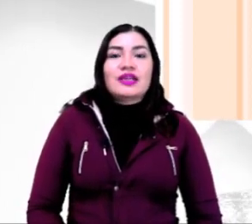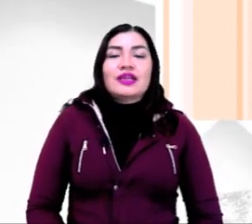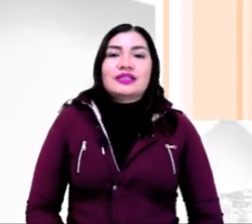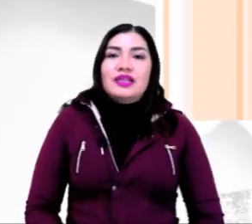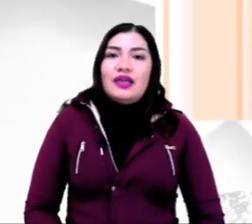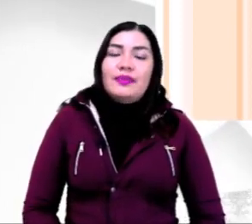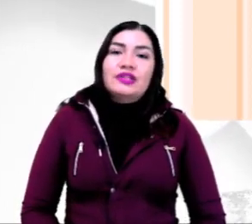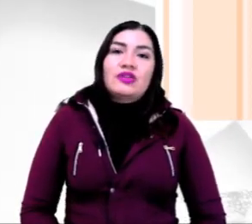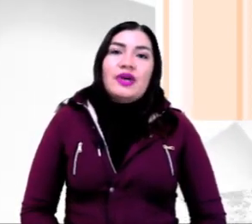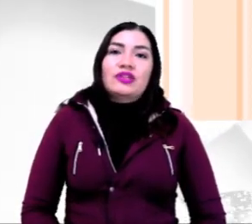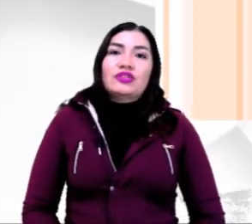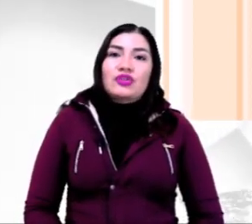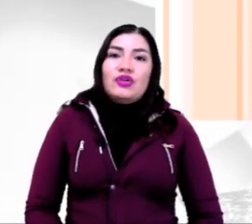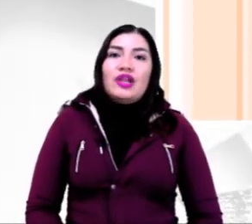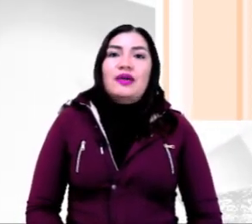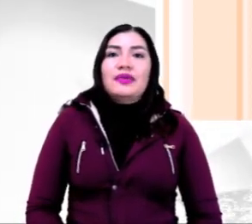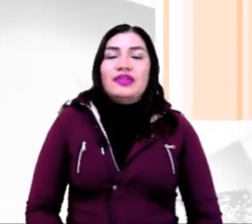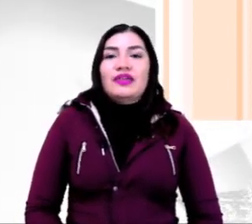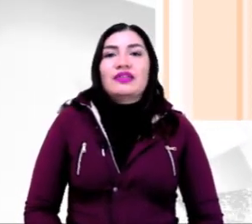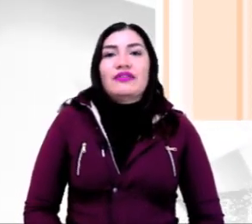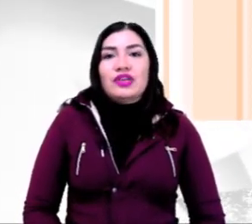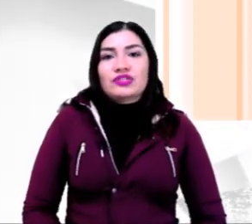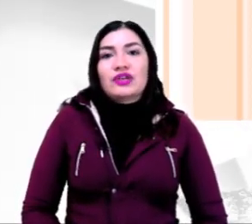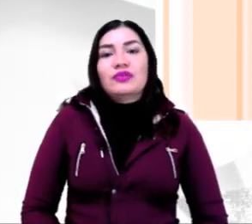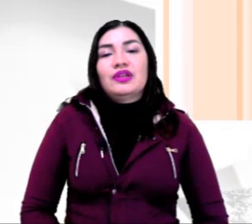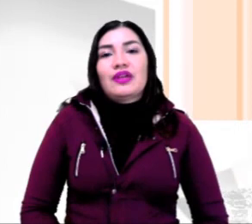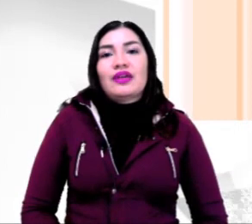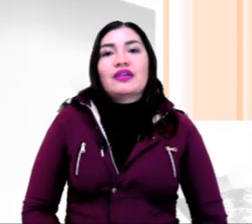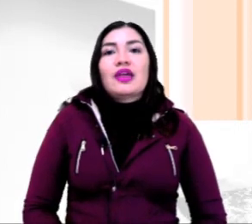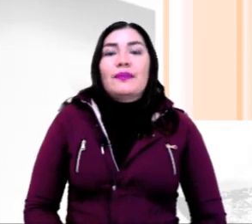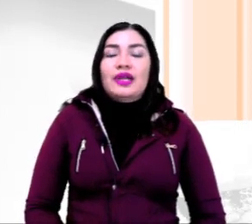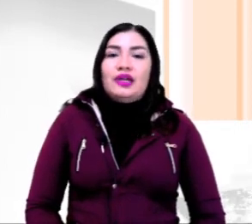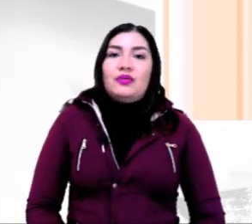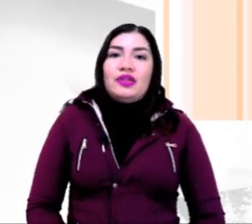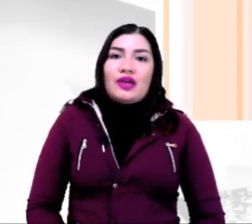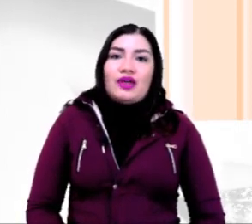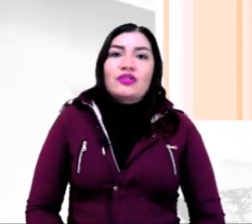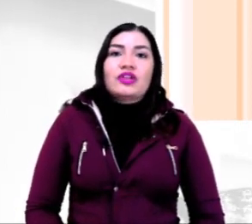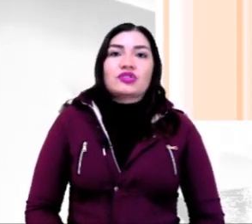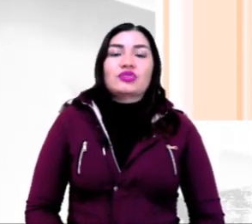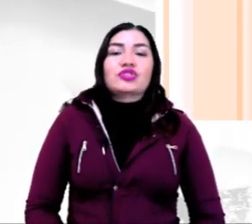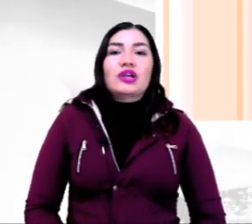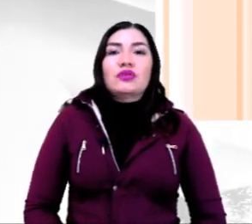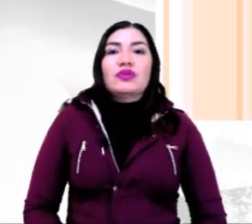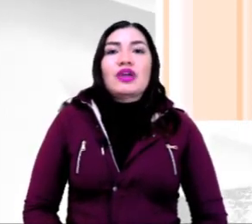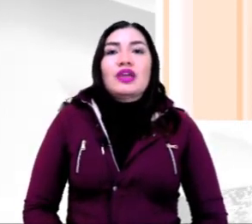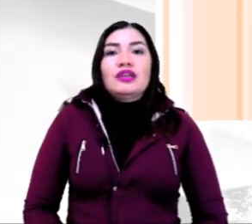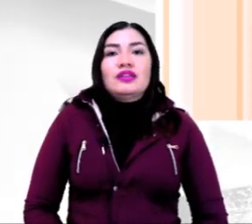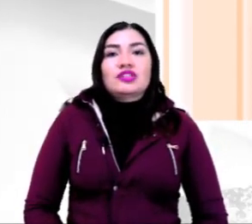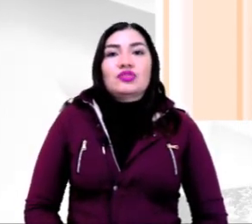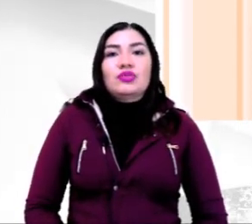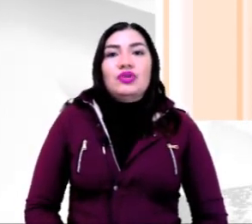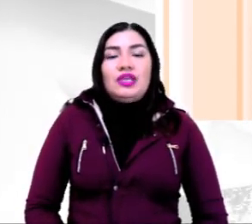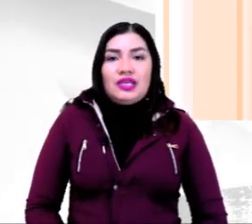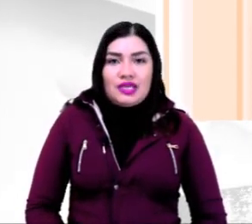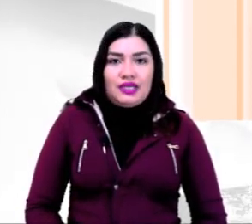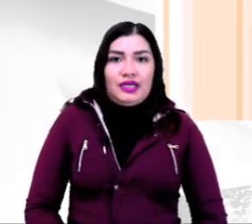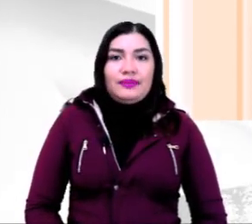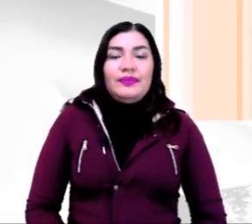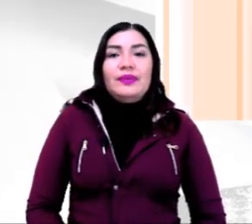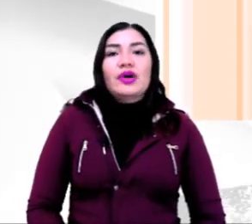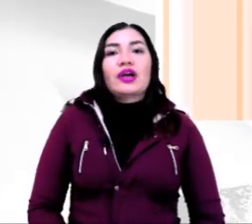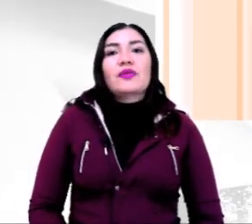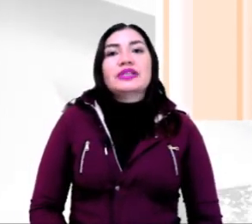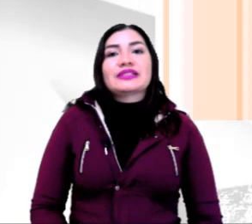casas, siempre tomando todas las medidas de bioseguridad para el cuidado de su salud y de su